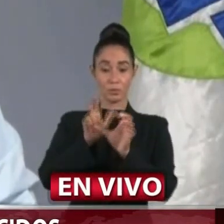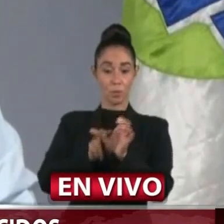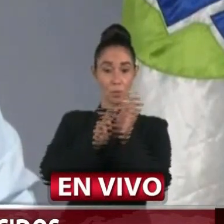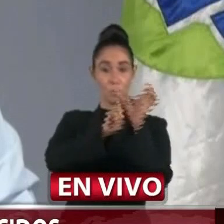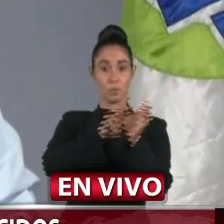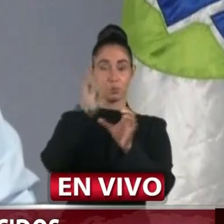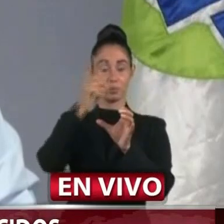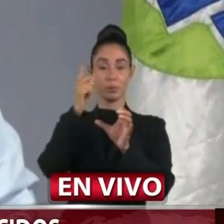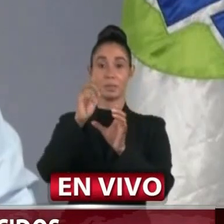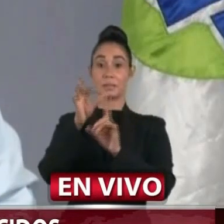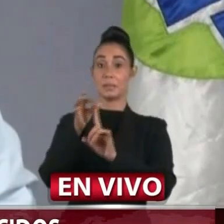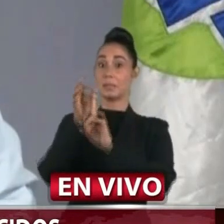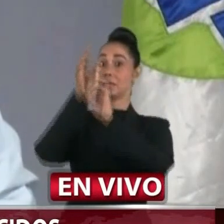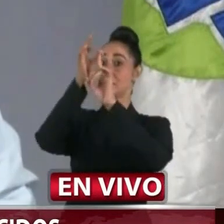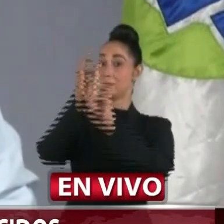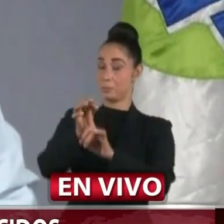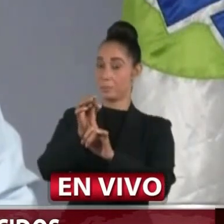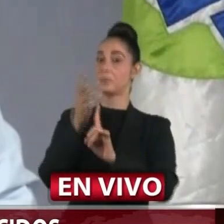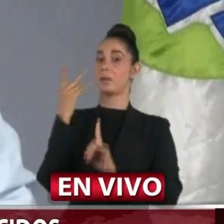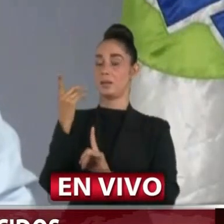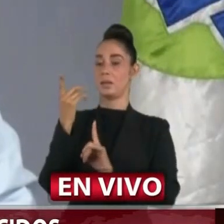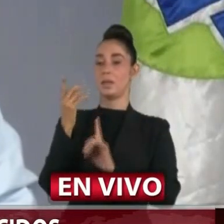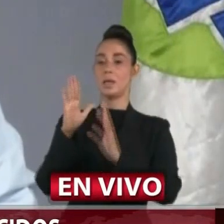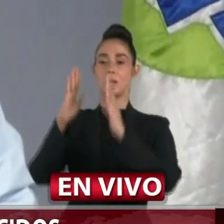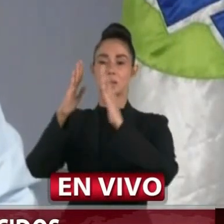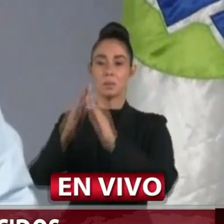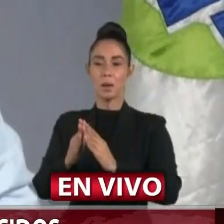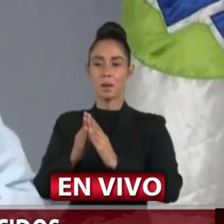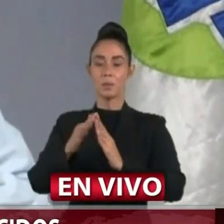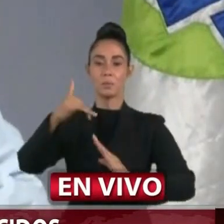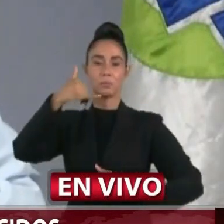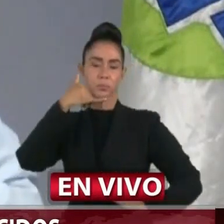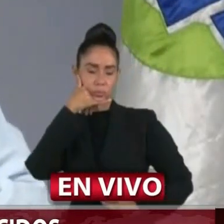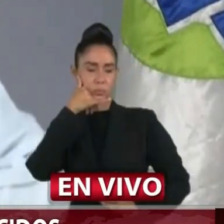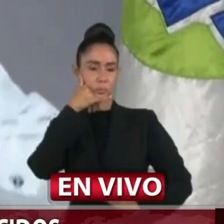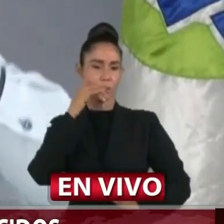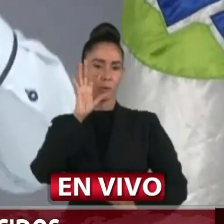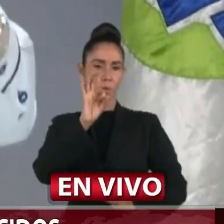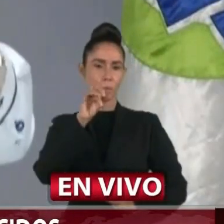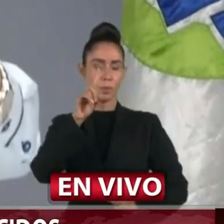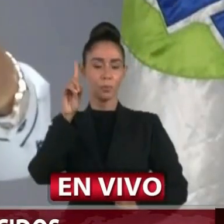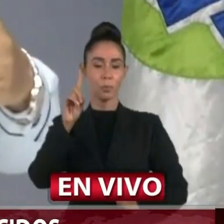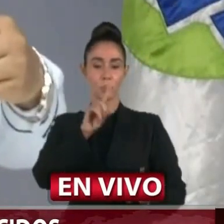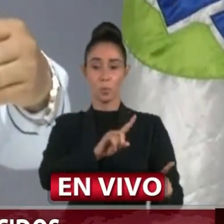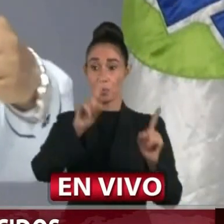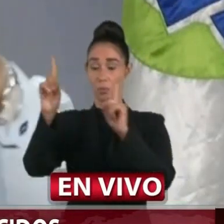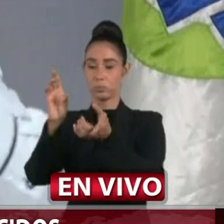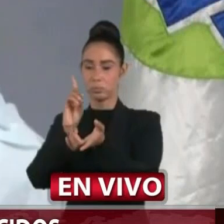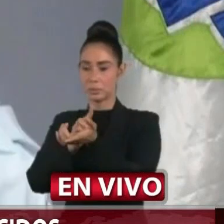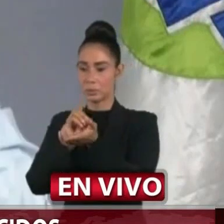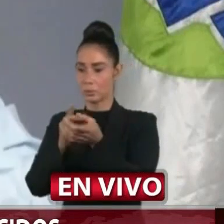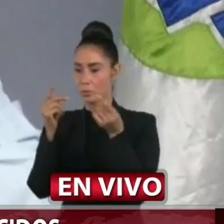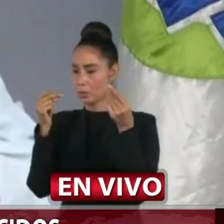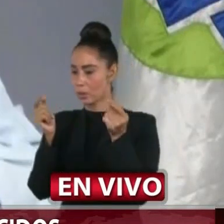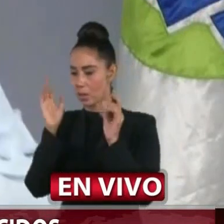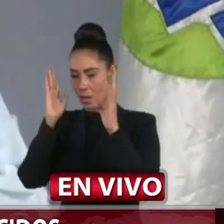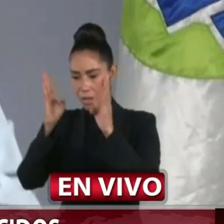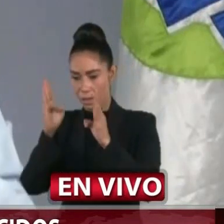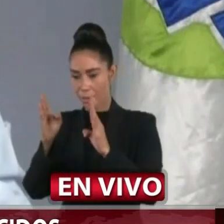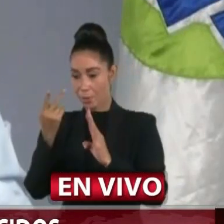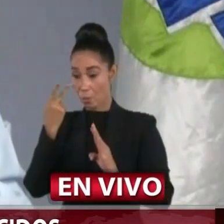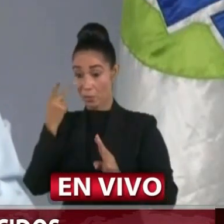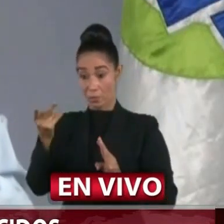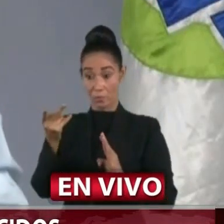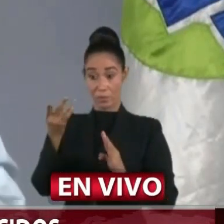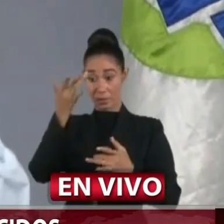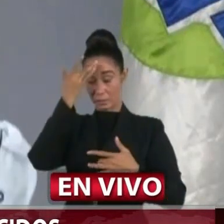el traslado de los pacientes. Eso, cuando se recibe una llamada, probablemente el 911 acude a prestar la atención,